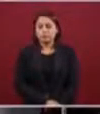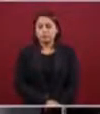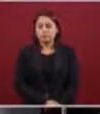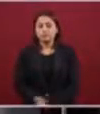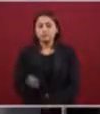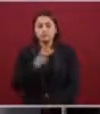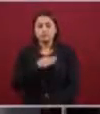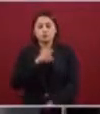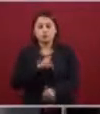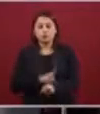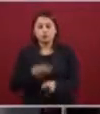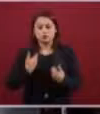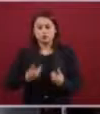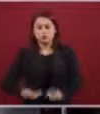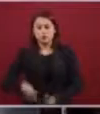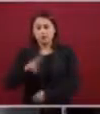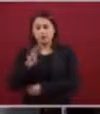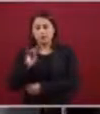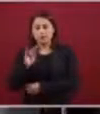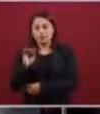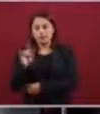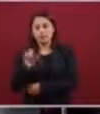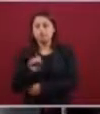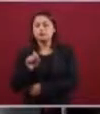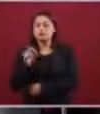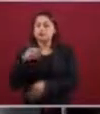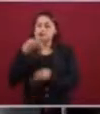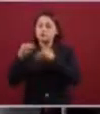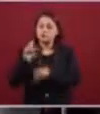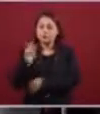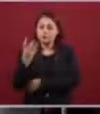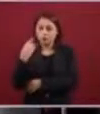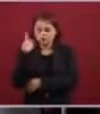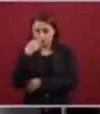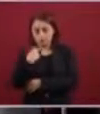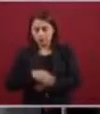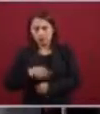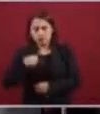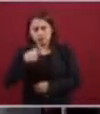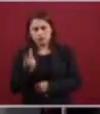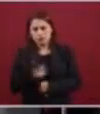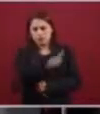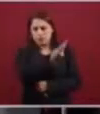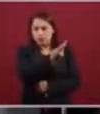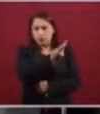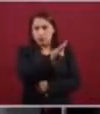Sí, buenos días, San Juana, Diana Benita, este diario 24 horas. Preguntarte si en esta...